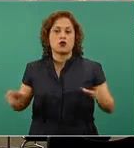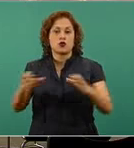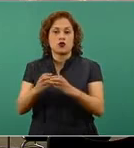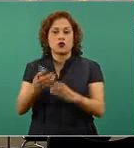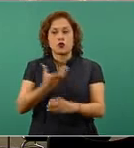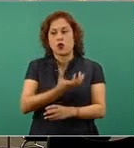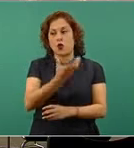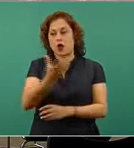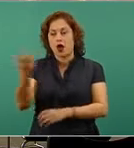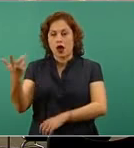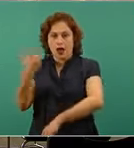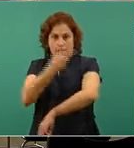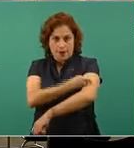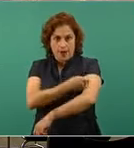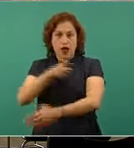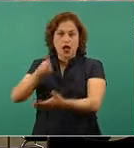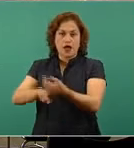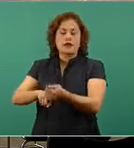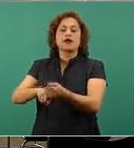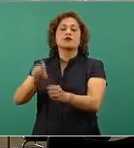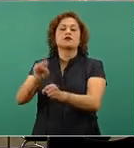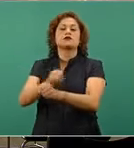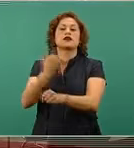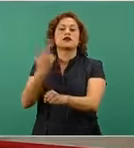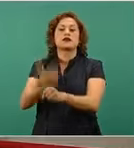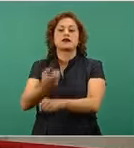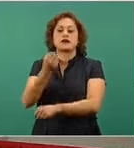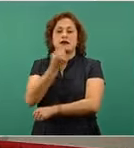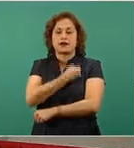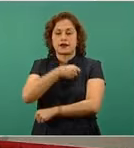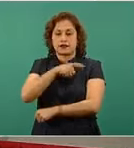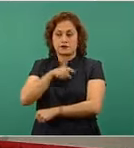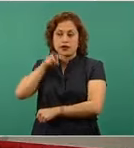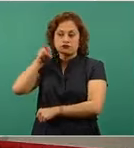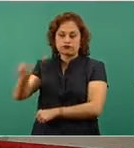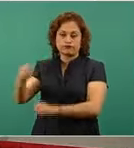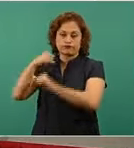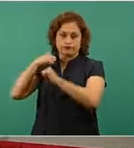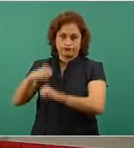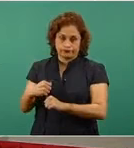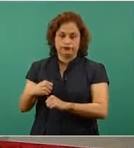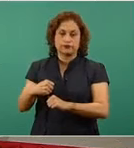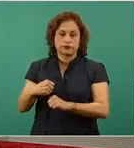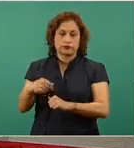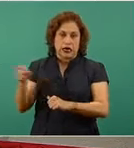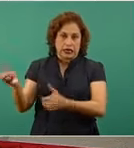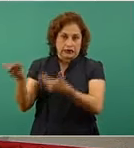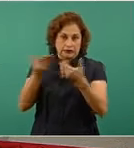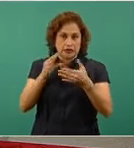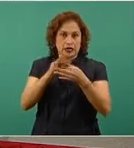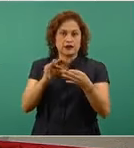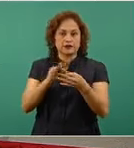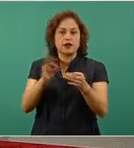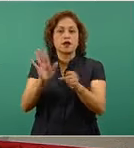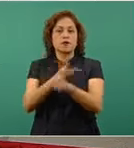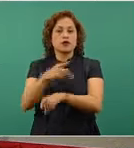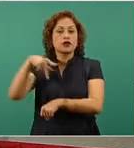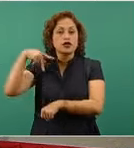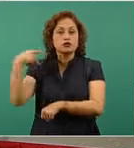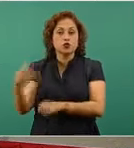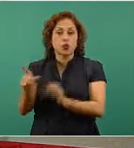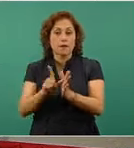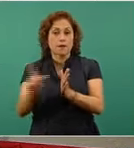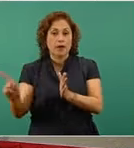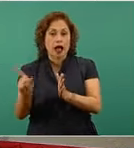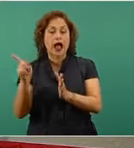Correcaminos desde la perspectiva de la Secretaría de Salud, que nos comente un poco, porque precisamente estas lecciones útiles que se pueden